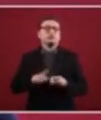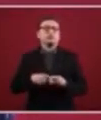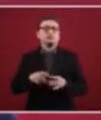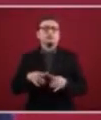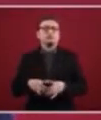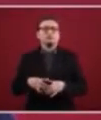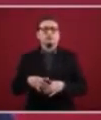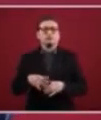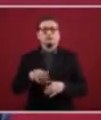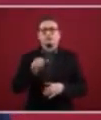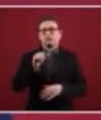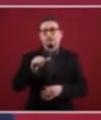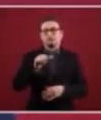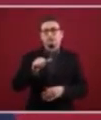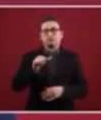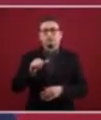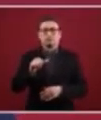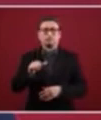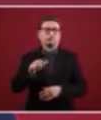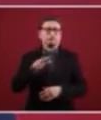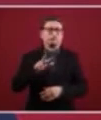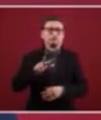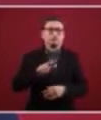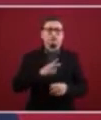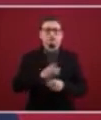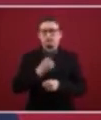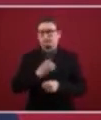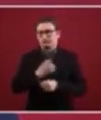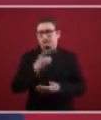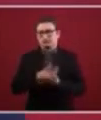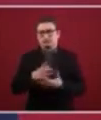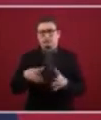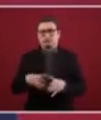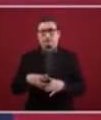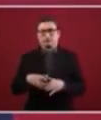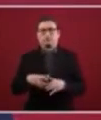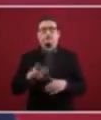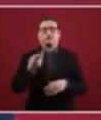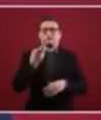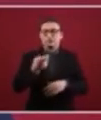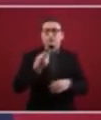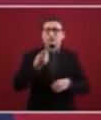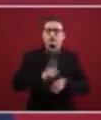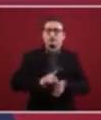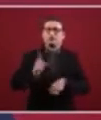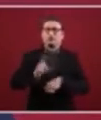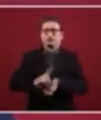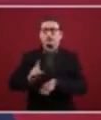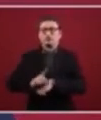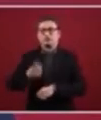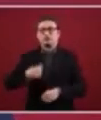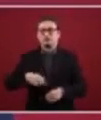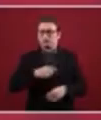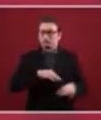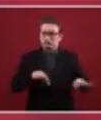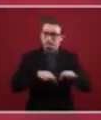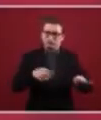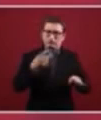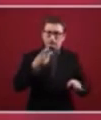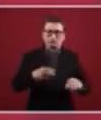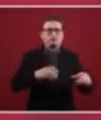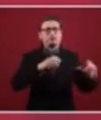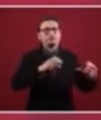en 16, 18 estados. Todos los días estamos en esto,